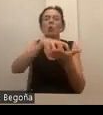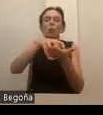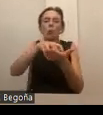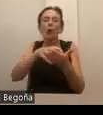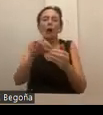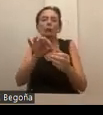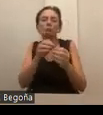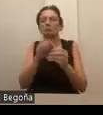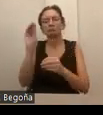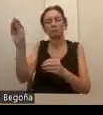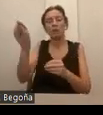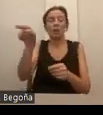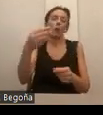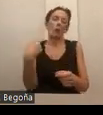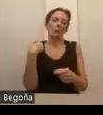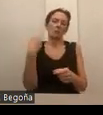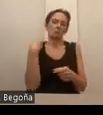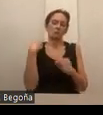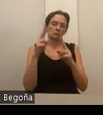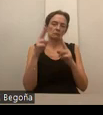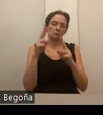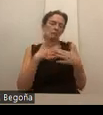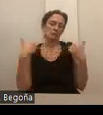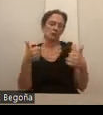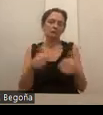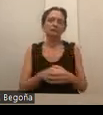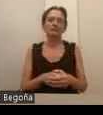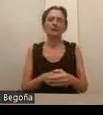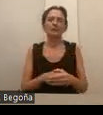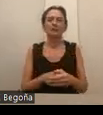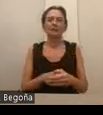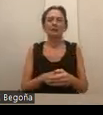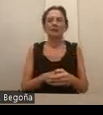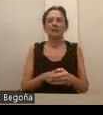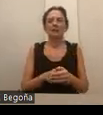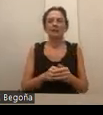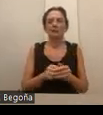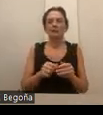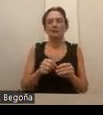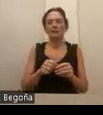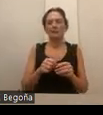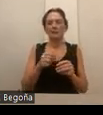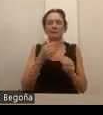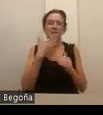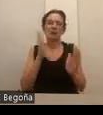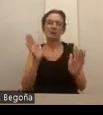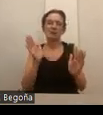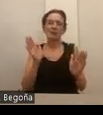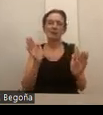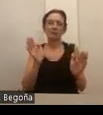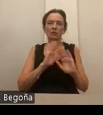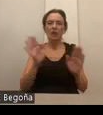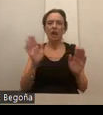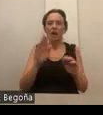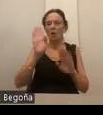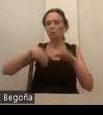o me la podéis comentar a mí directamente. Creo que ya es ya es la última diapositiva. No sé si